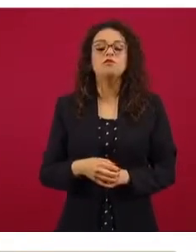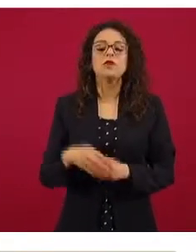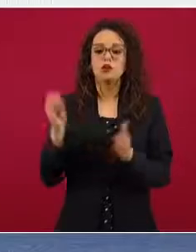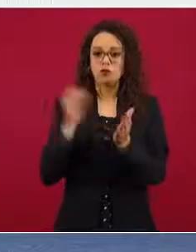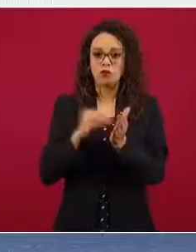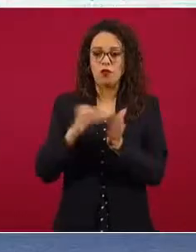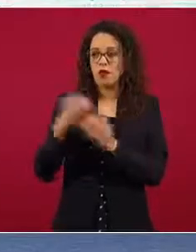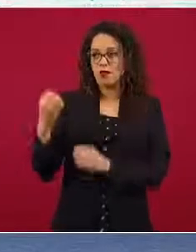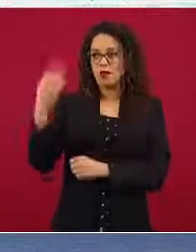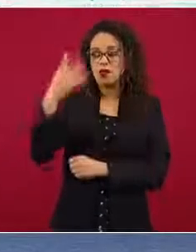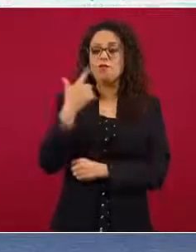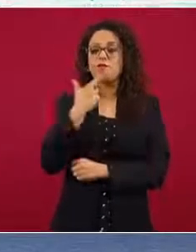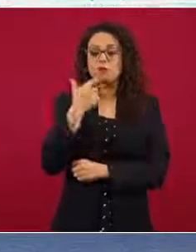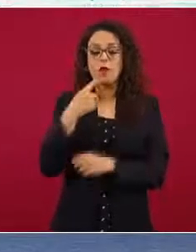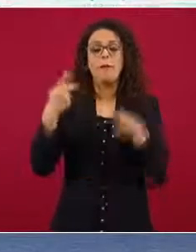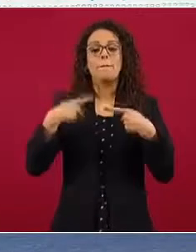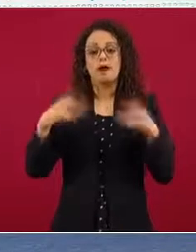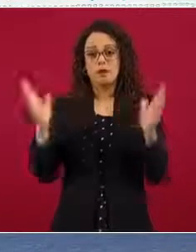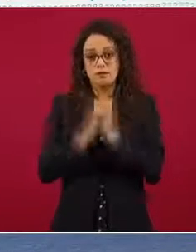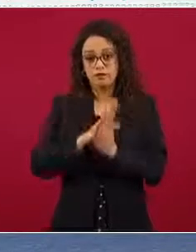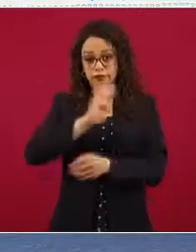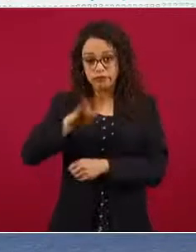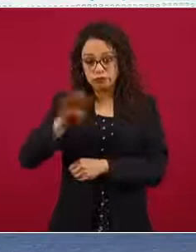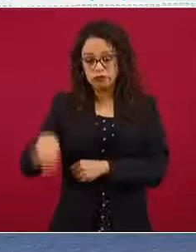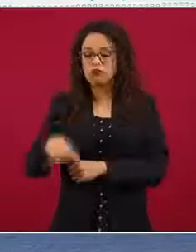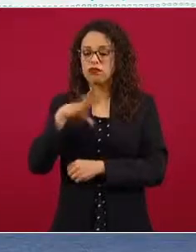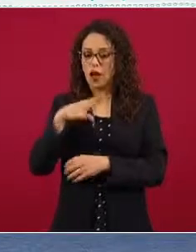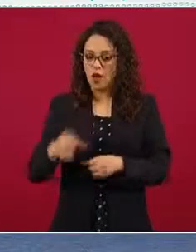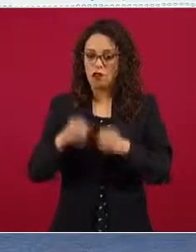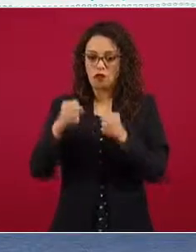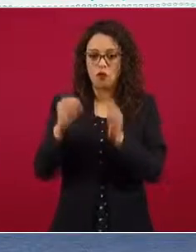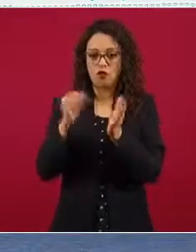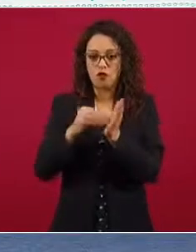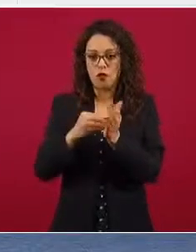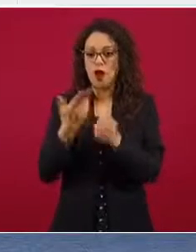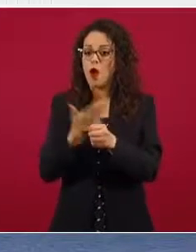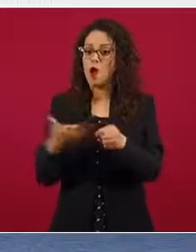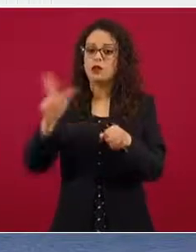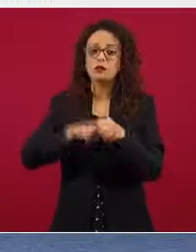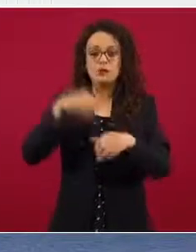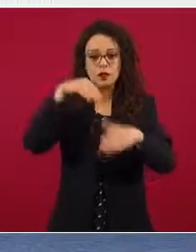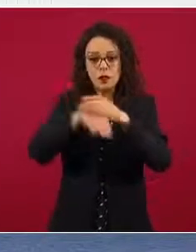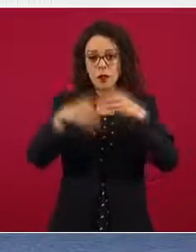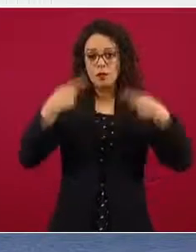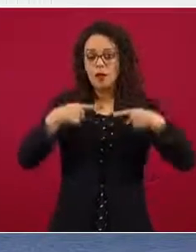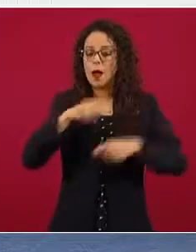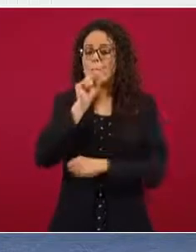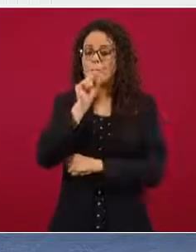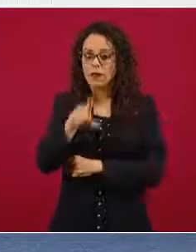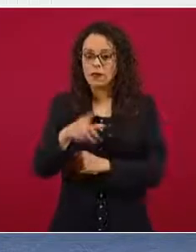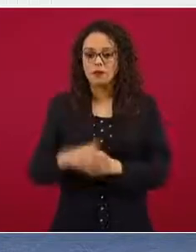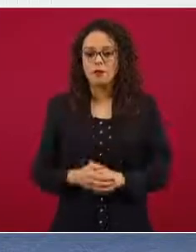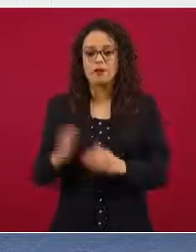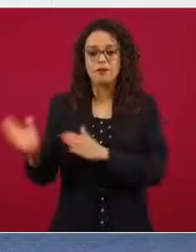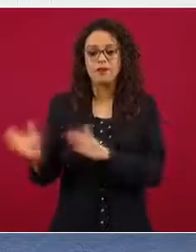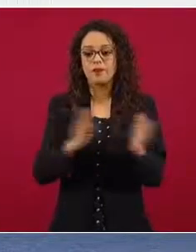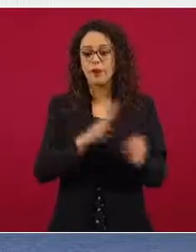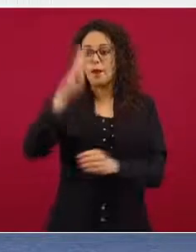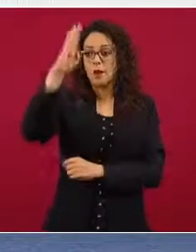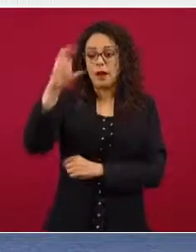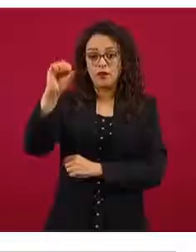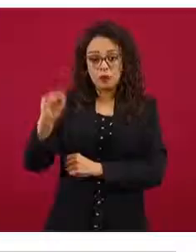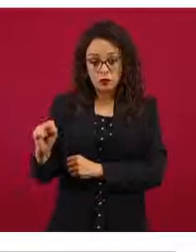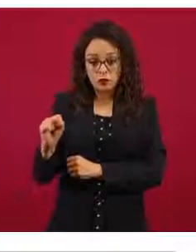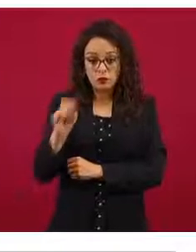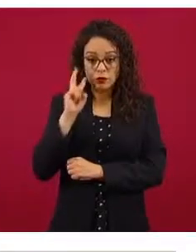La siguiente, la tendencia de hospitalización todavía a la alza. La siguiente, Baja California Sur, vemos